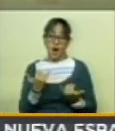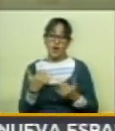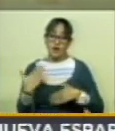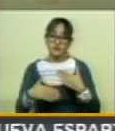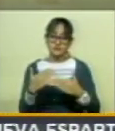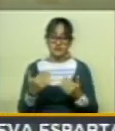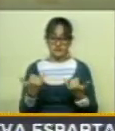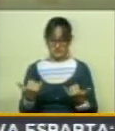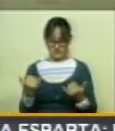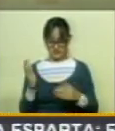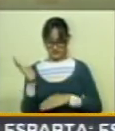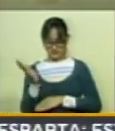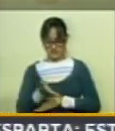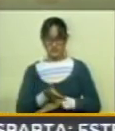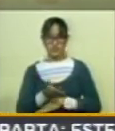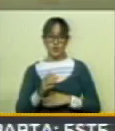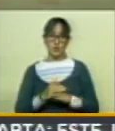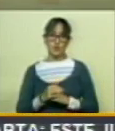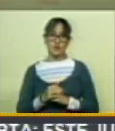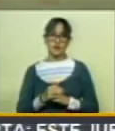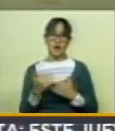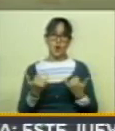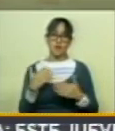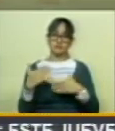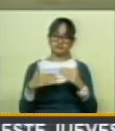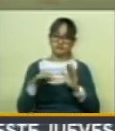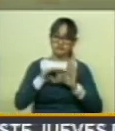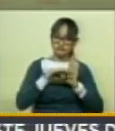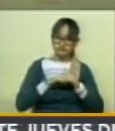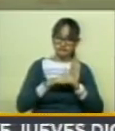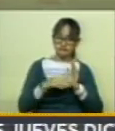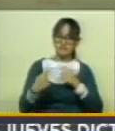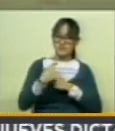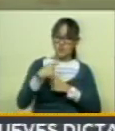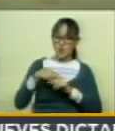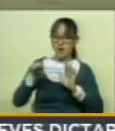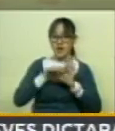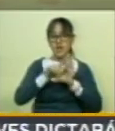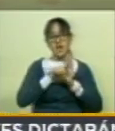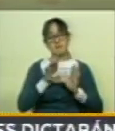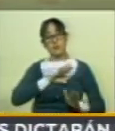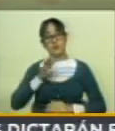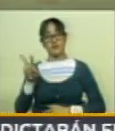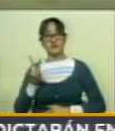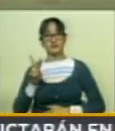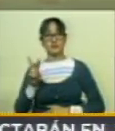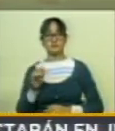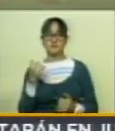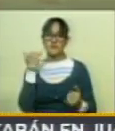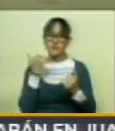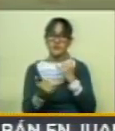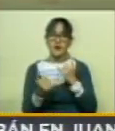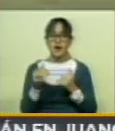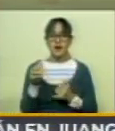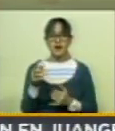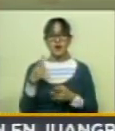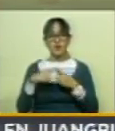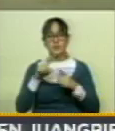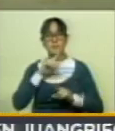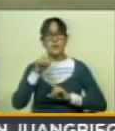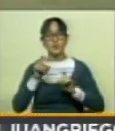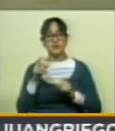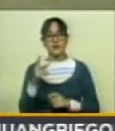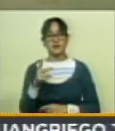hacer aplicando las sanciones que están establecidas en el ordenamiento jurídico venezolano. Para finalizar, Harley Monseguilemán,